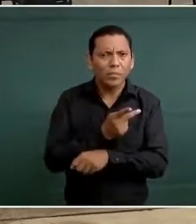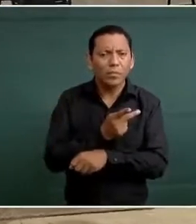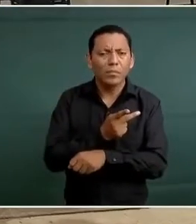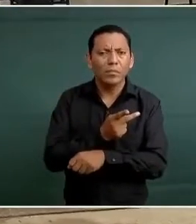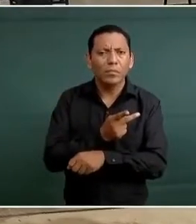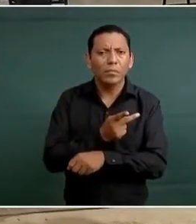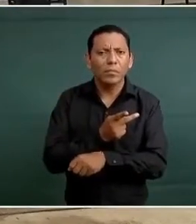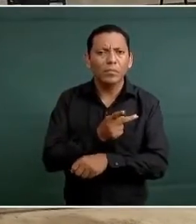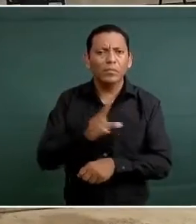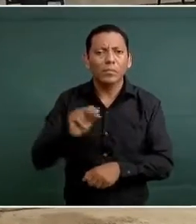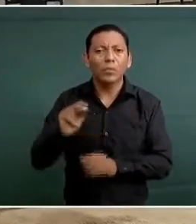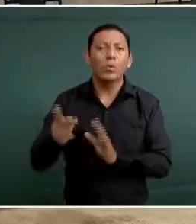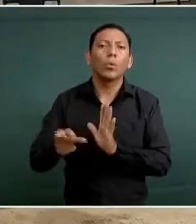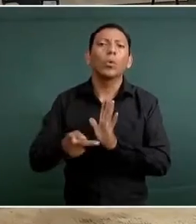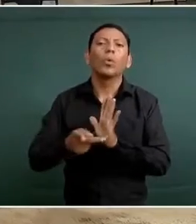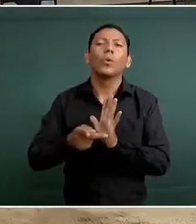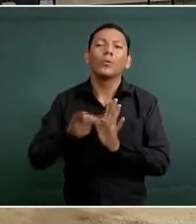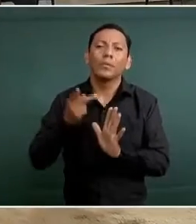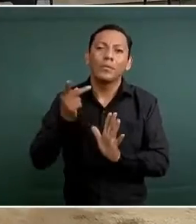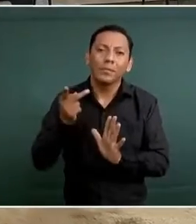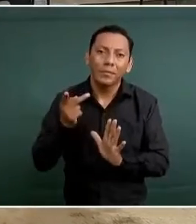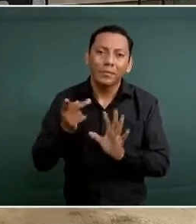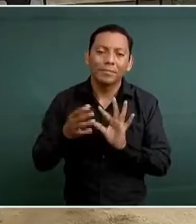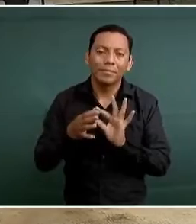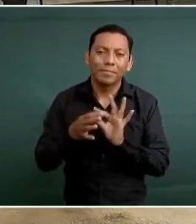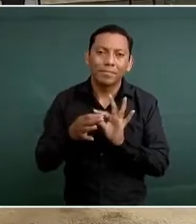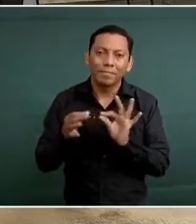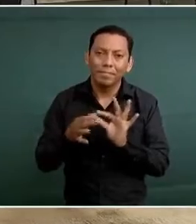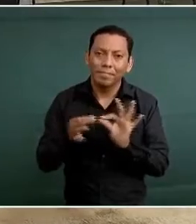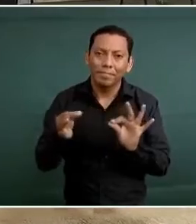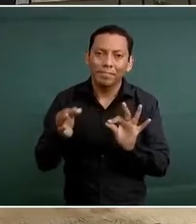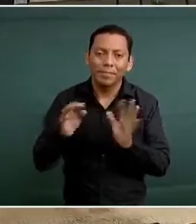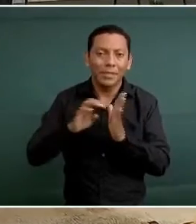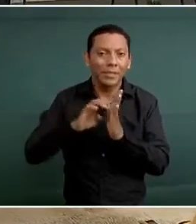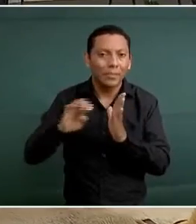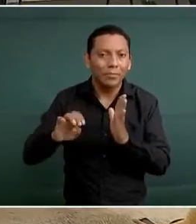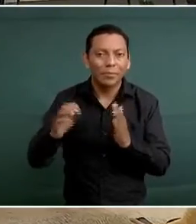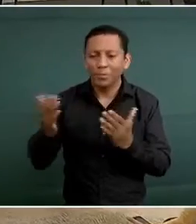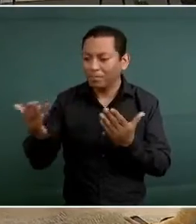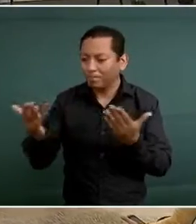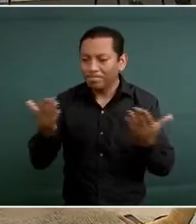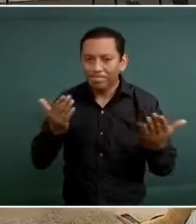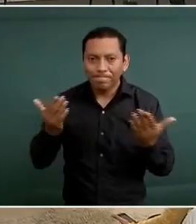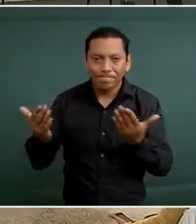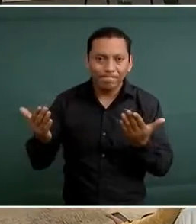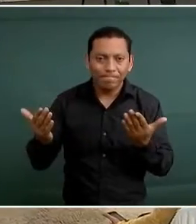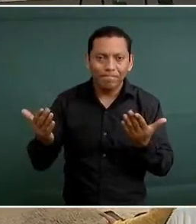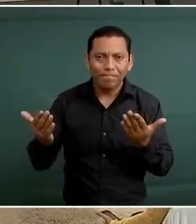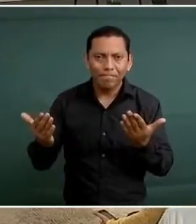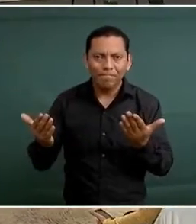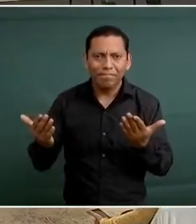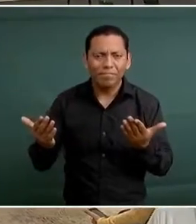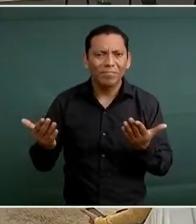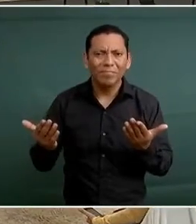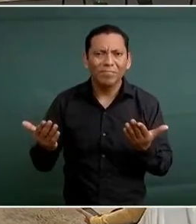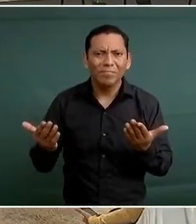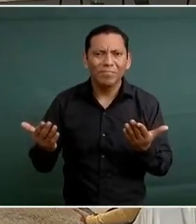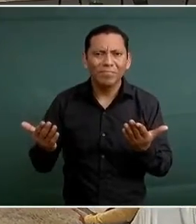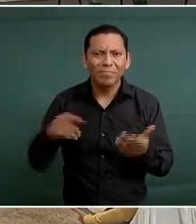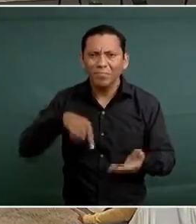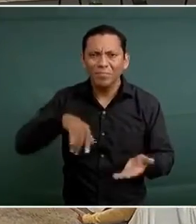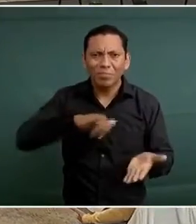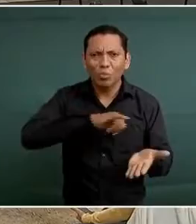vuelvo mi modo a las comparaciones eso no es Nueva York